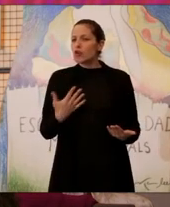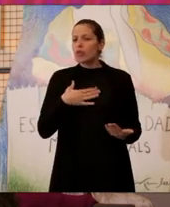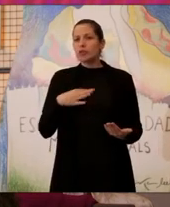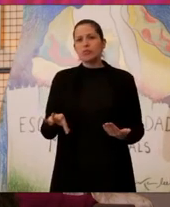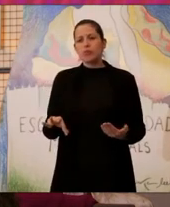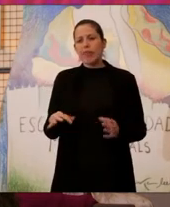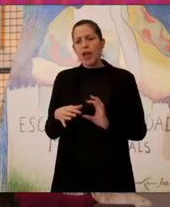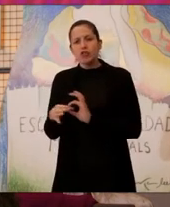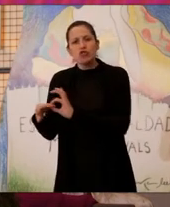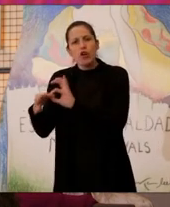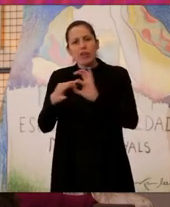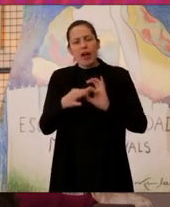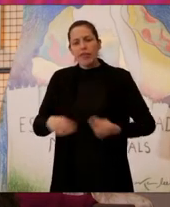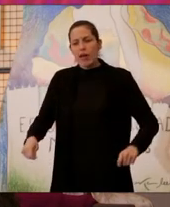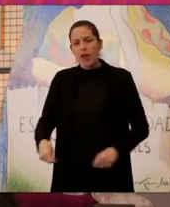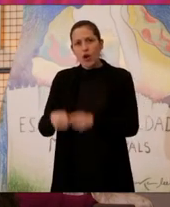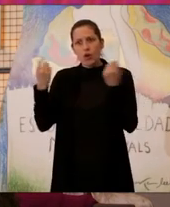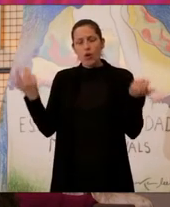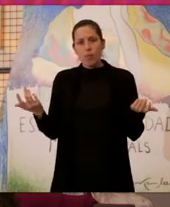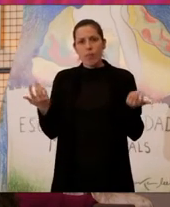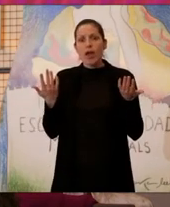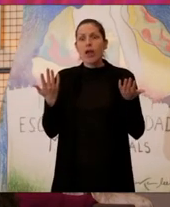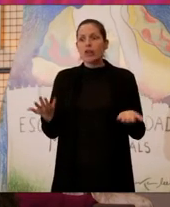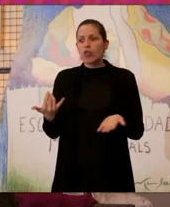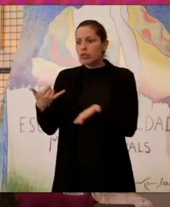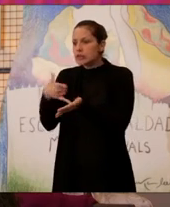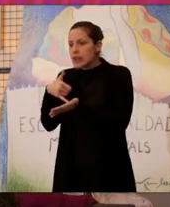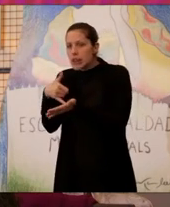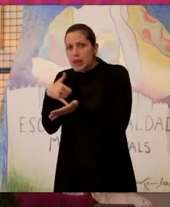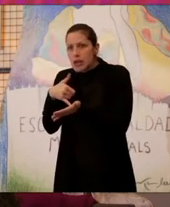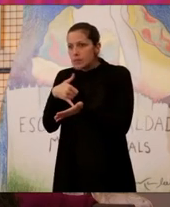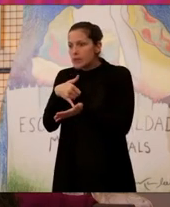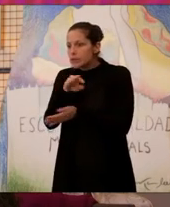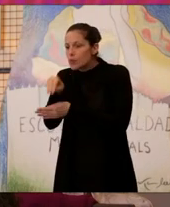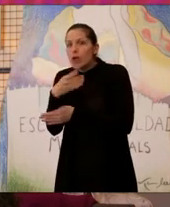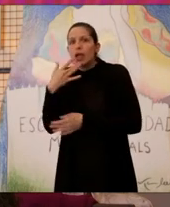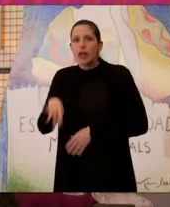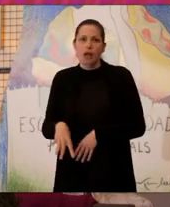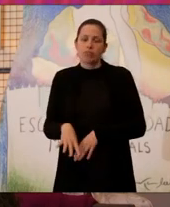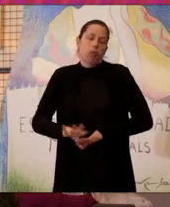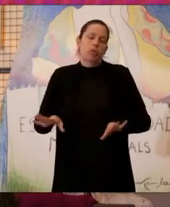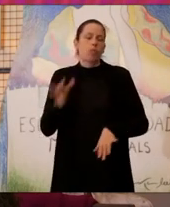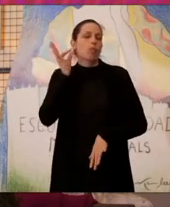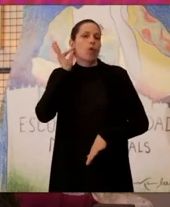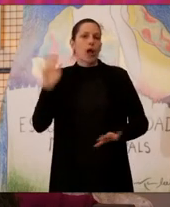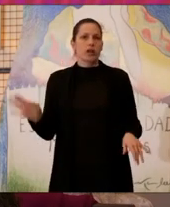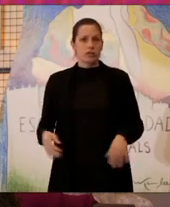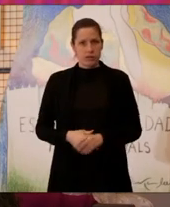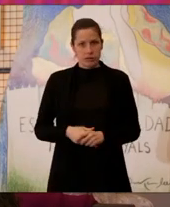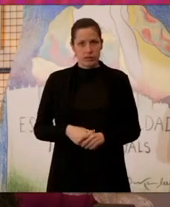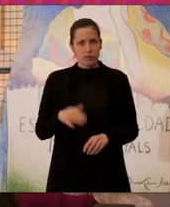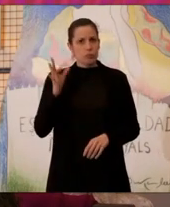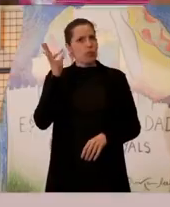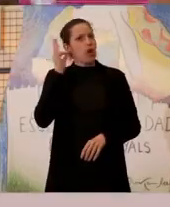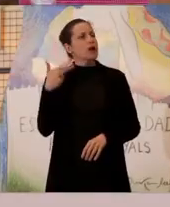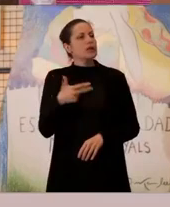la solidaridad entonces quién se ocupará de los débiles que lo hagan las mujeres y entonces las mujeres no tienen